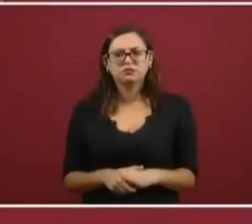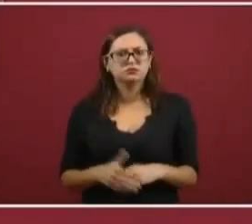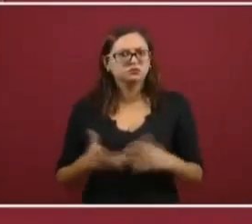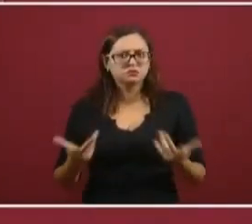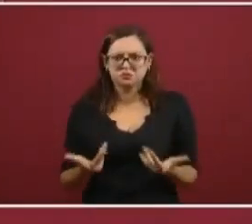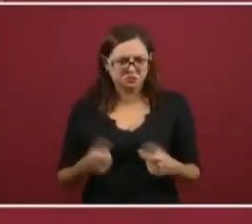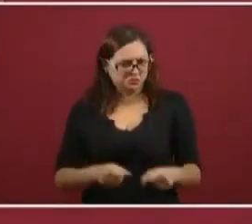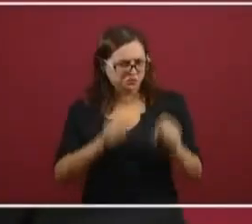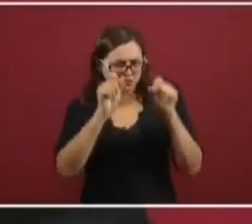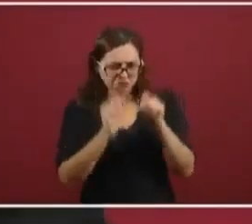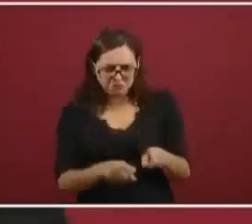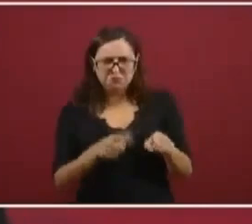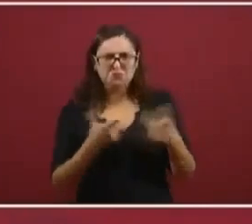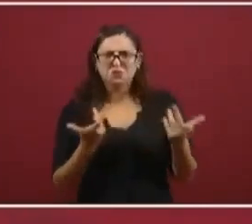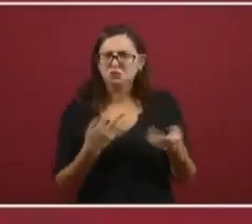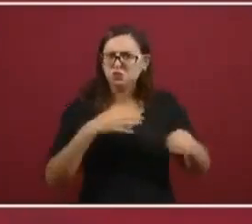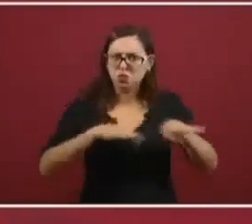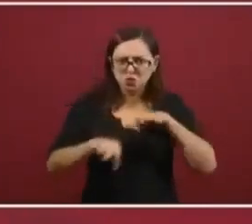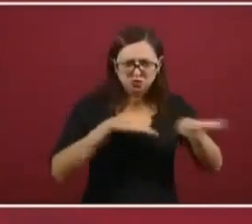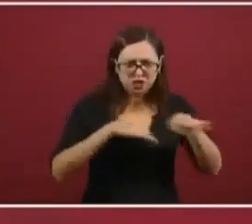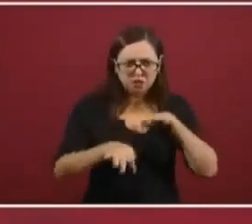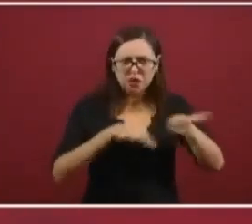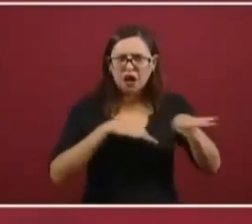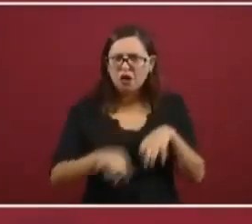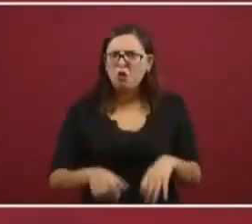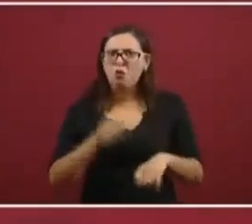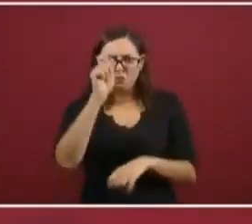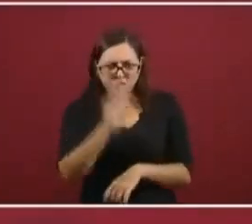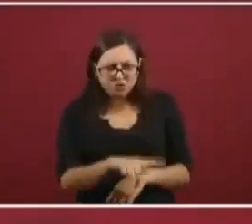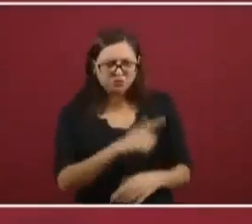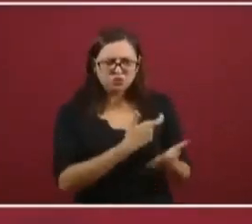el ingreso a la guardia nacional es voluntario